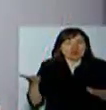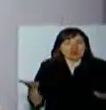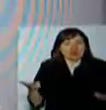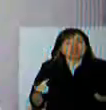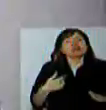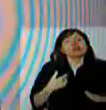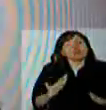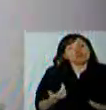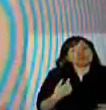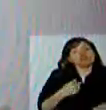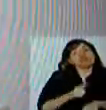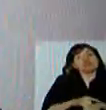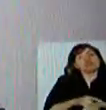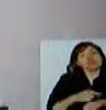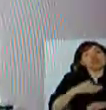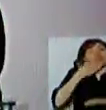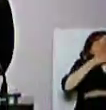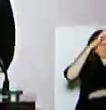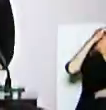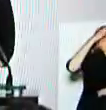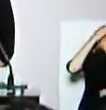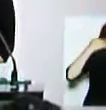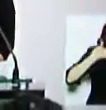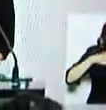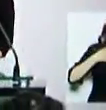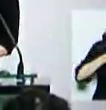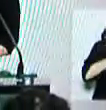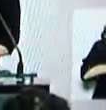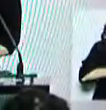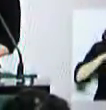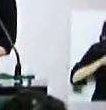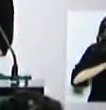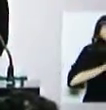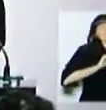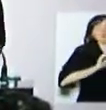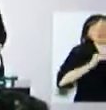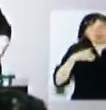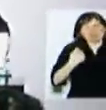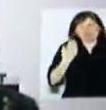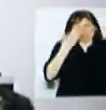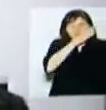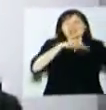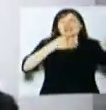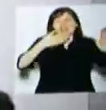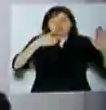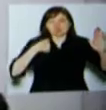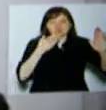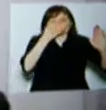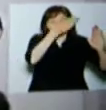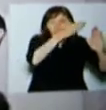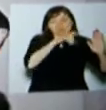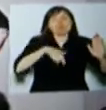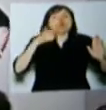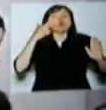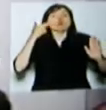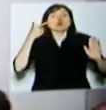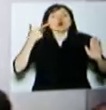poco más de tiempo ir al Teatro Argentino. Seguramente vamos a poder volver, pero por ahora busquemos otro